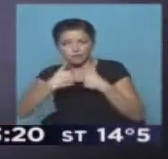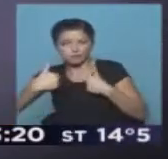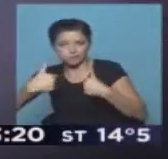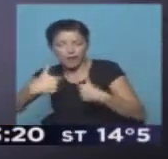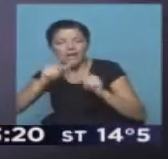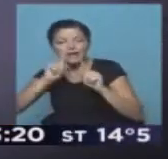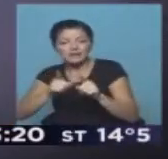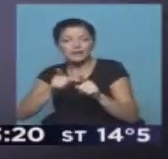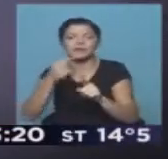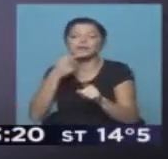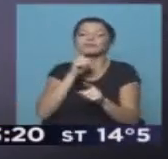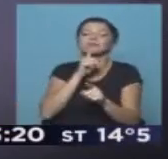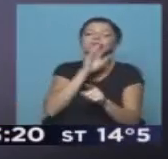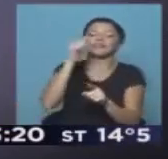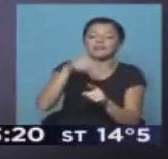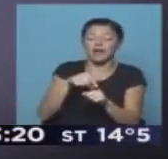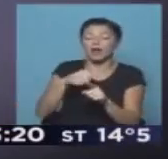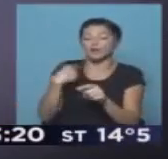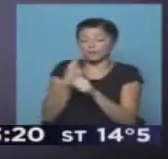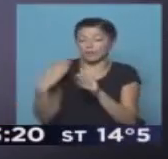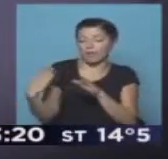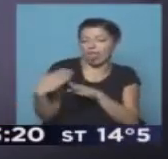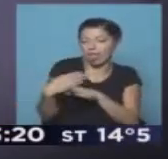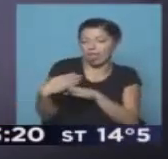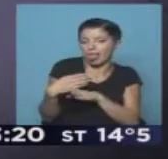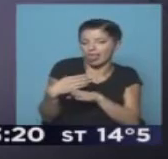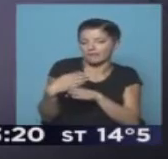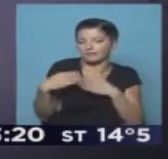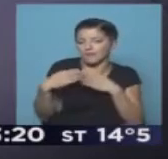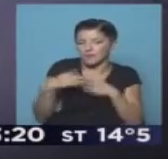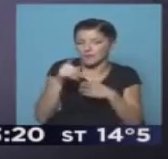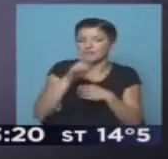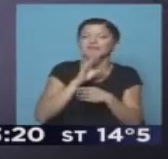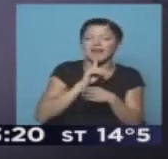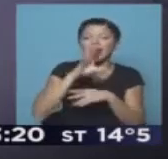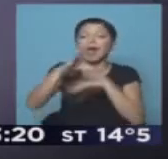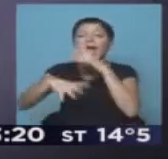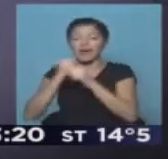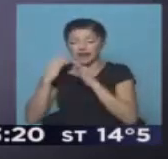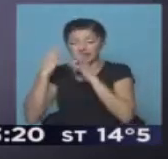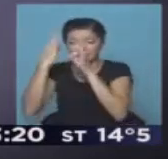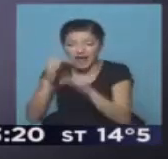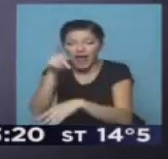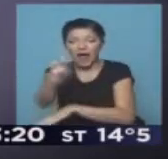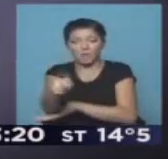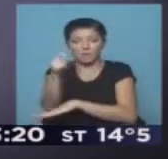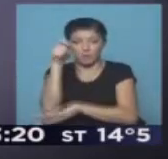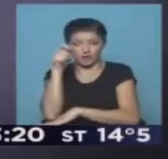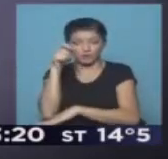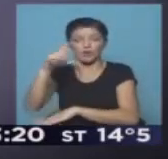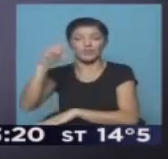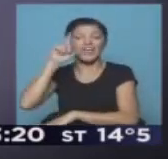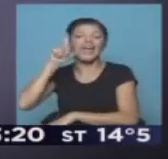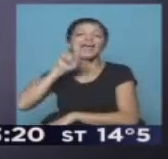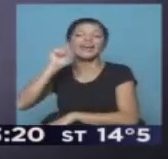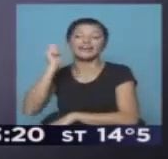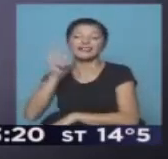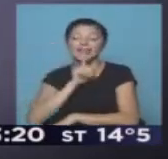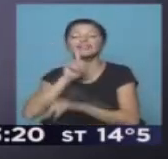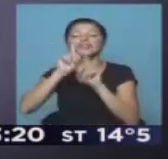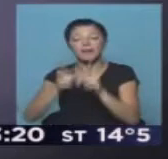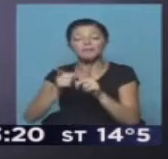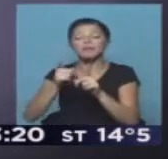estrechos de tirán impidiendo el paso de las naves israelíes hacia el puerto de eliat y expulsando además a la fuerza de paz de